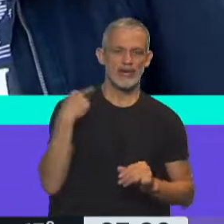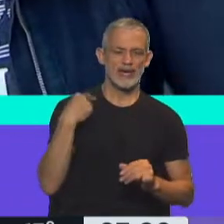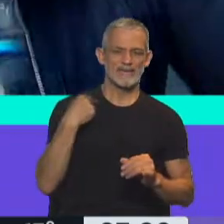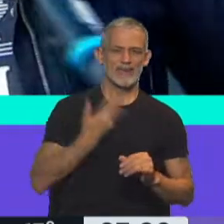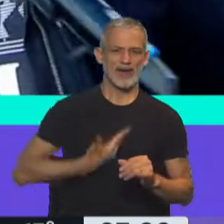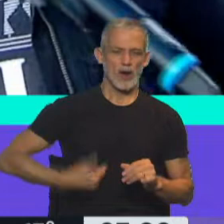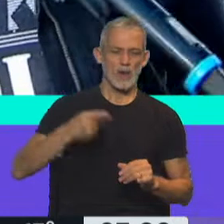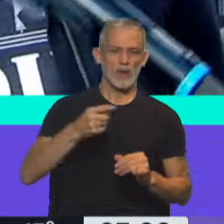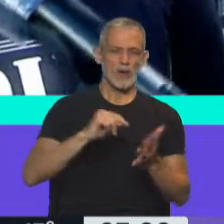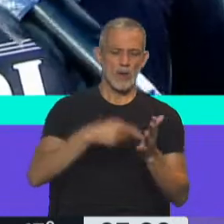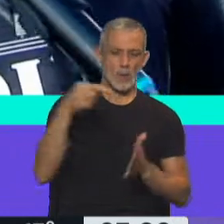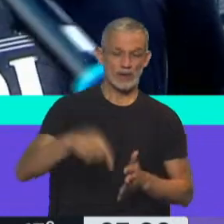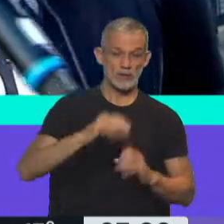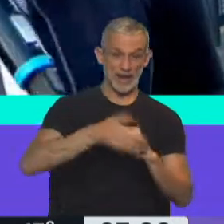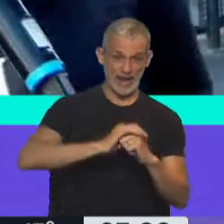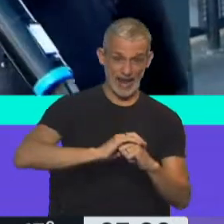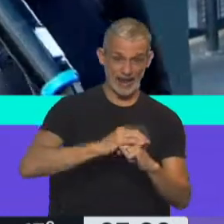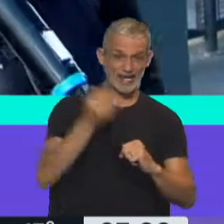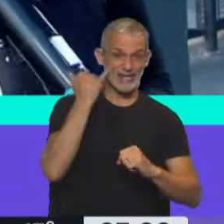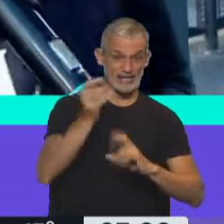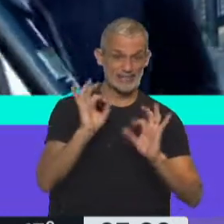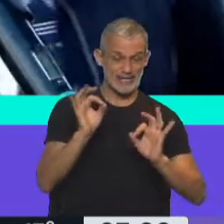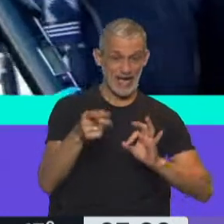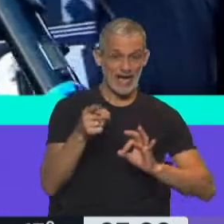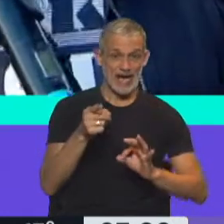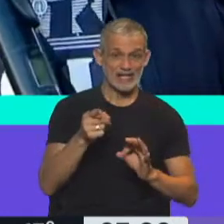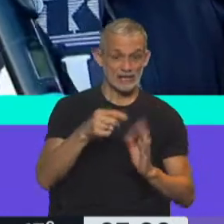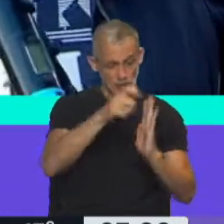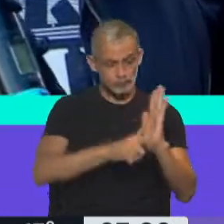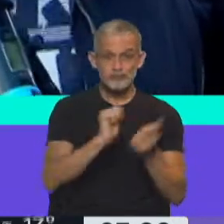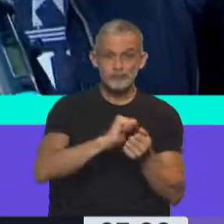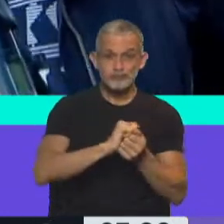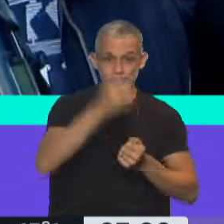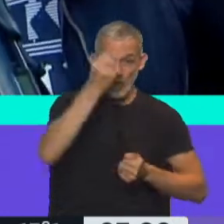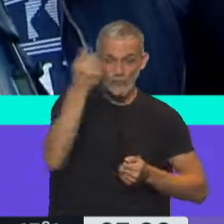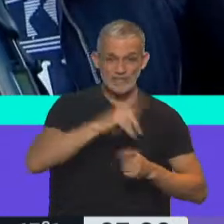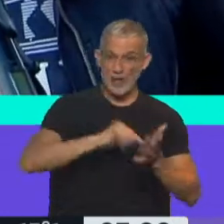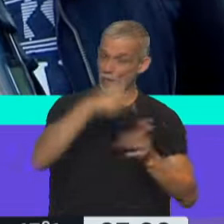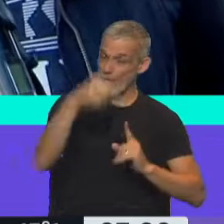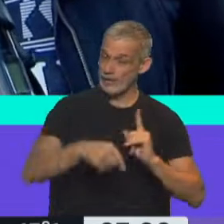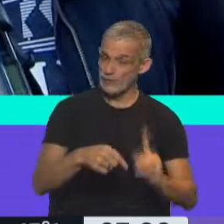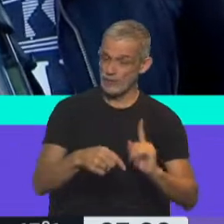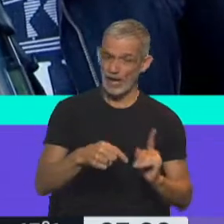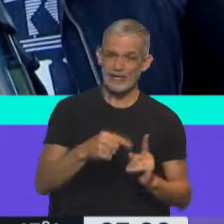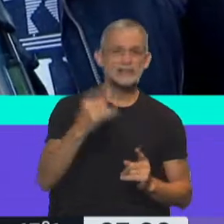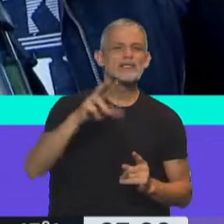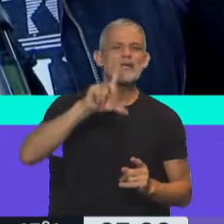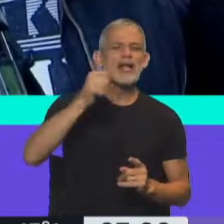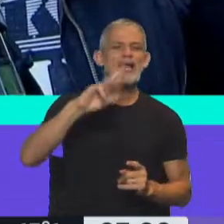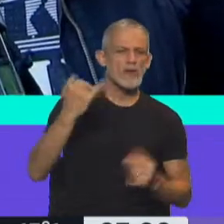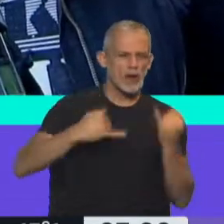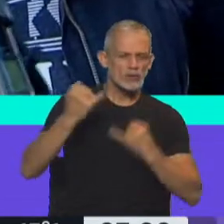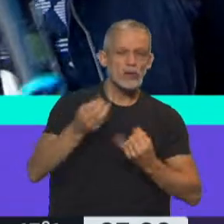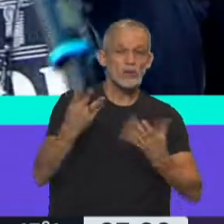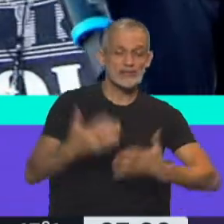gobierno de la ciudad, Horacio Rodríguez Larreta. Estas medidas ya están en el boletín del gobierno porteño. Las cuenta Laura en este momento. Bienvenida,